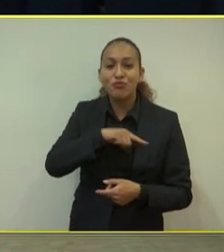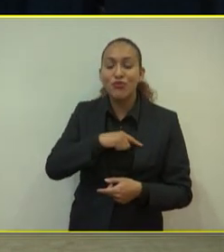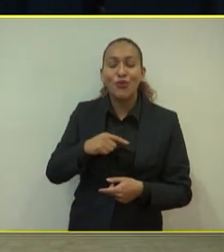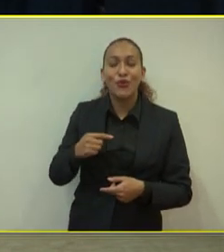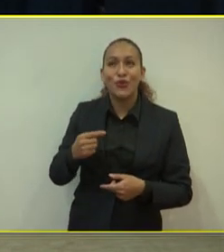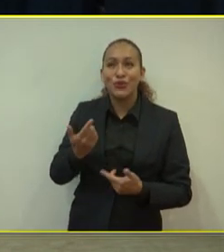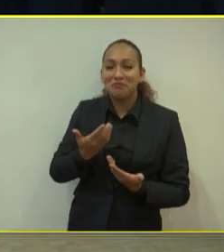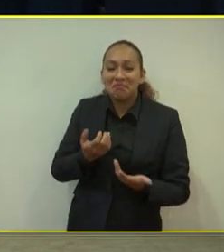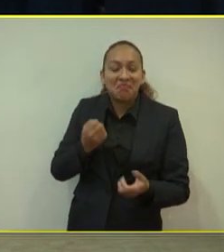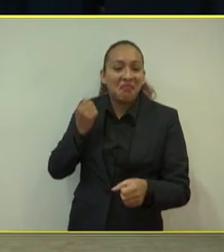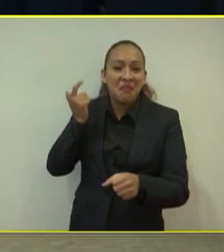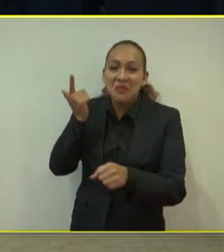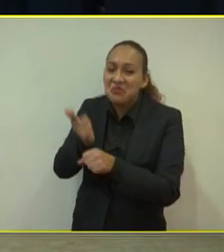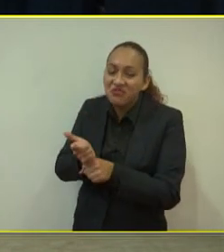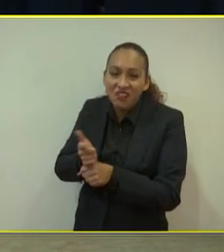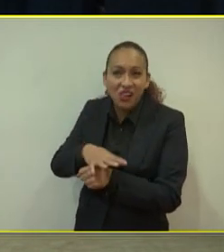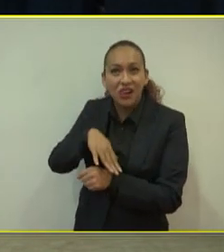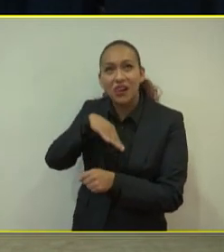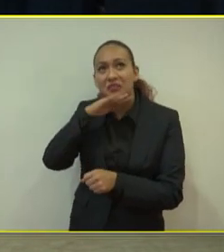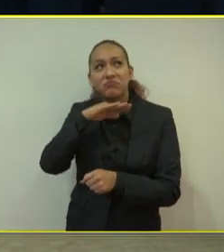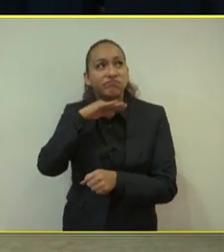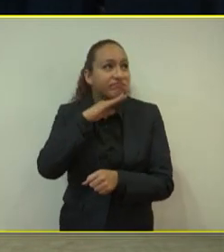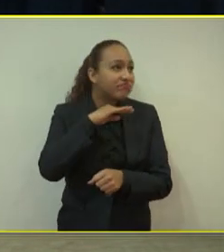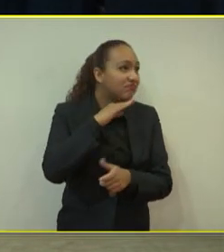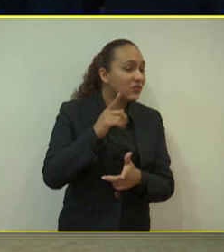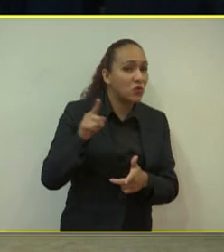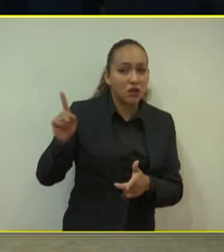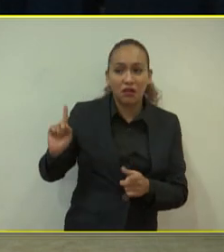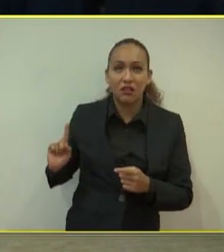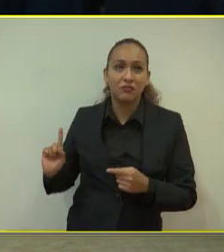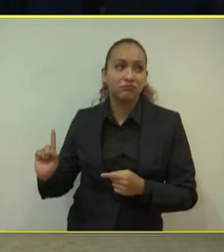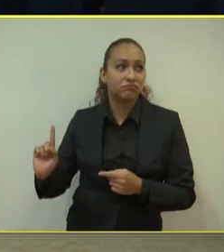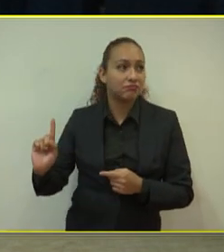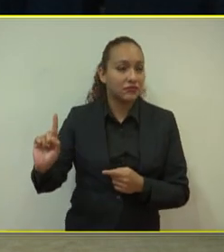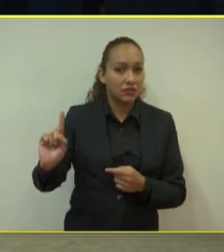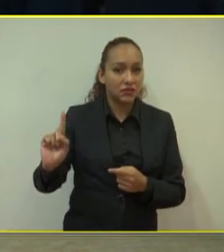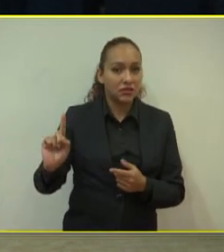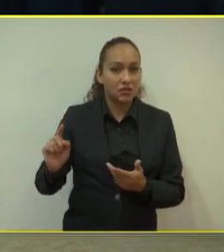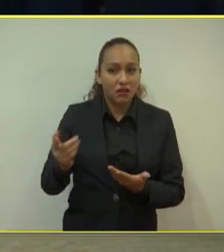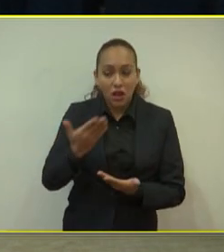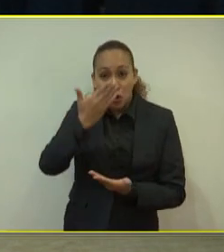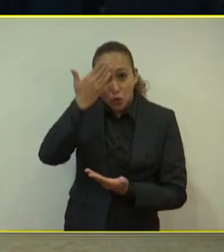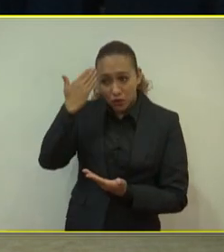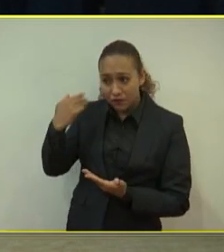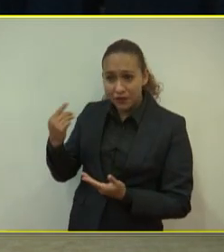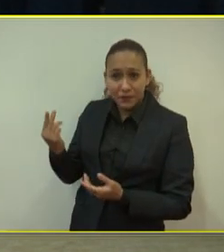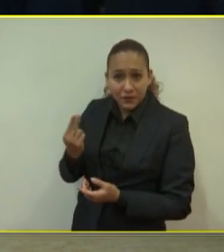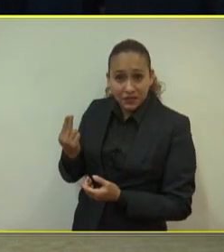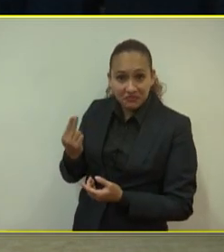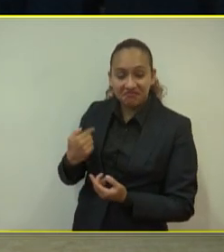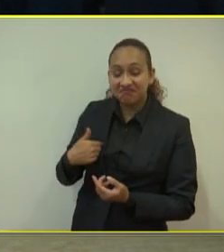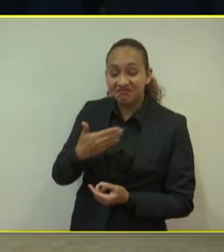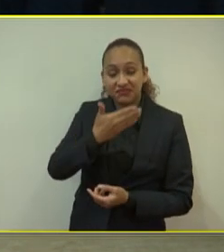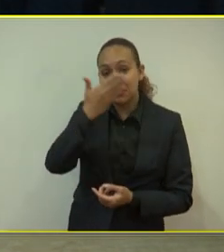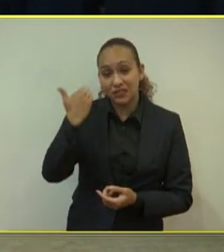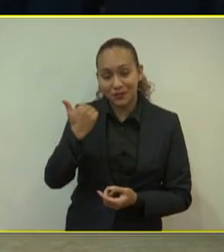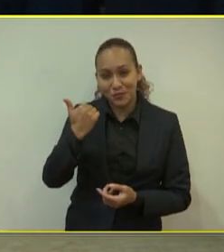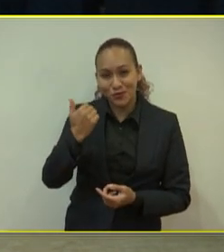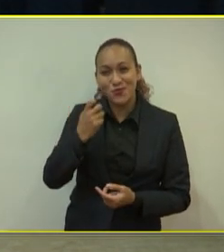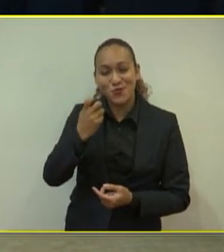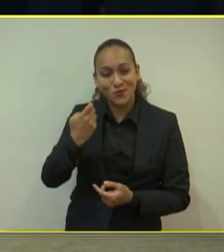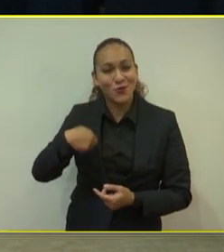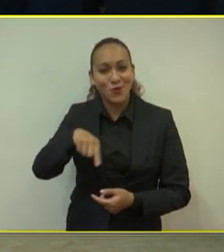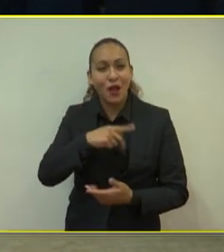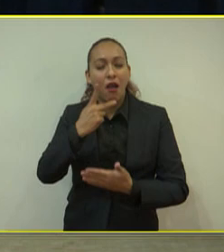esa visión de integración de las personas con discapacidad. En esta ocasión,